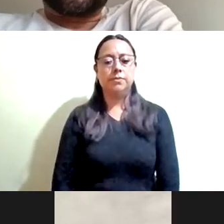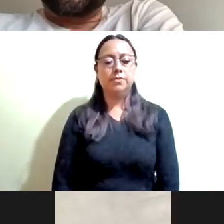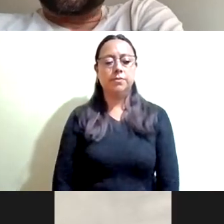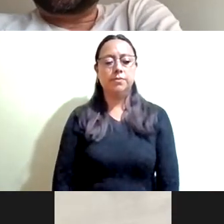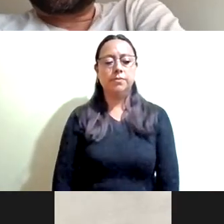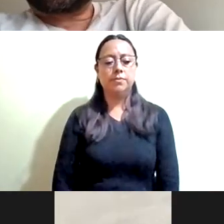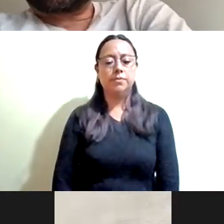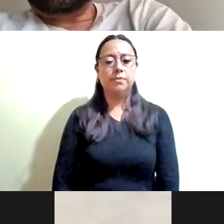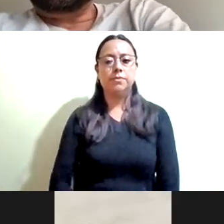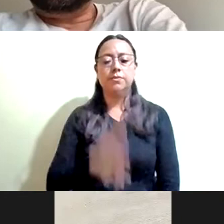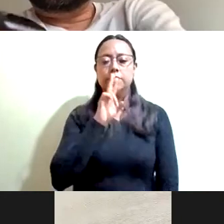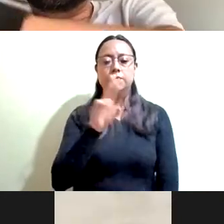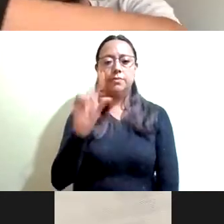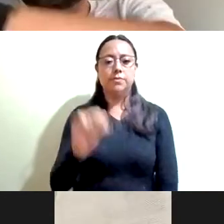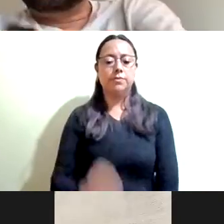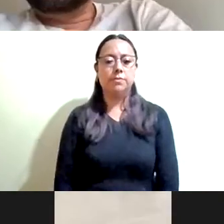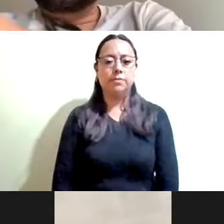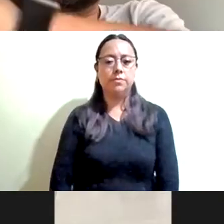Royfit Torres en contra.